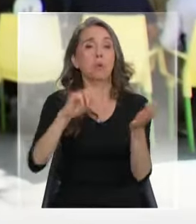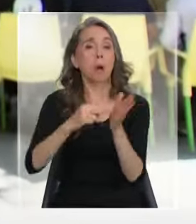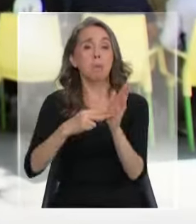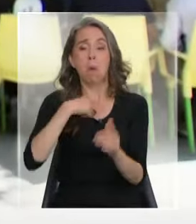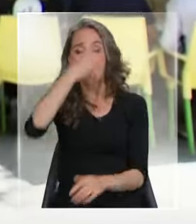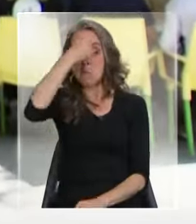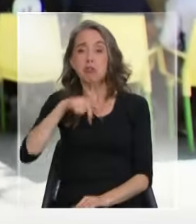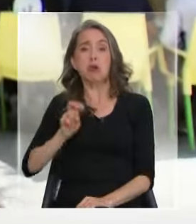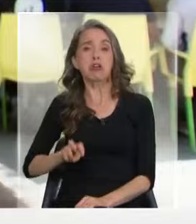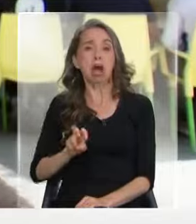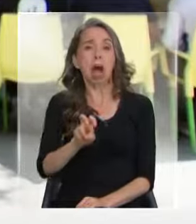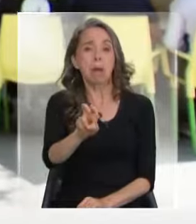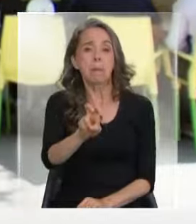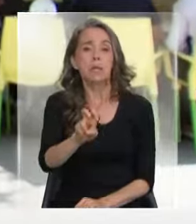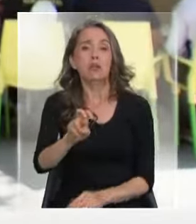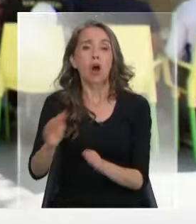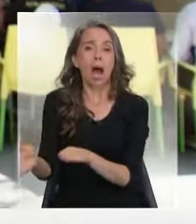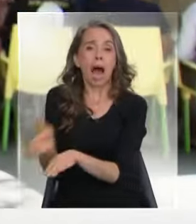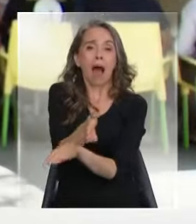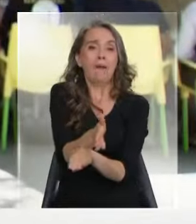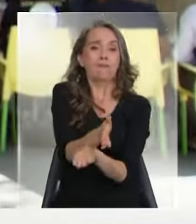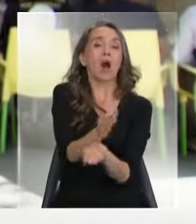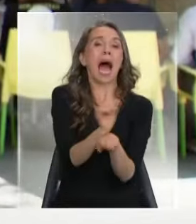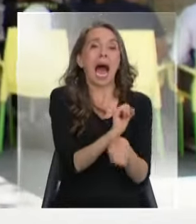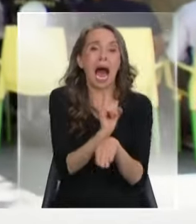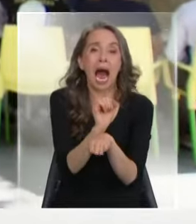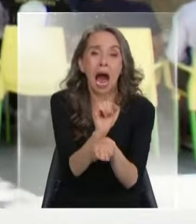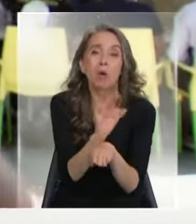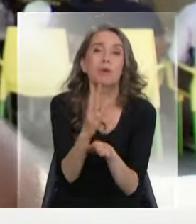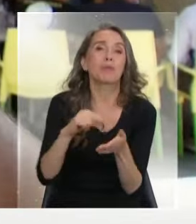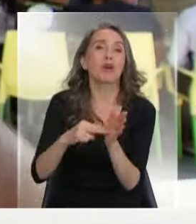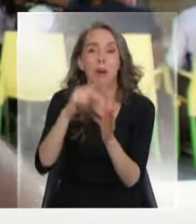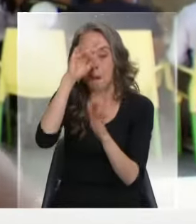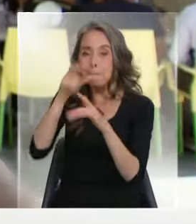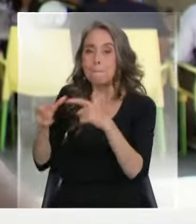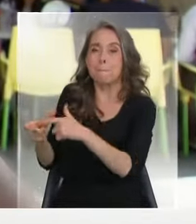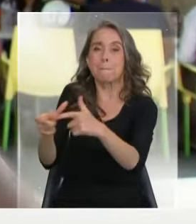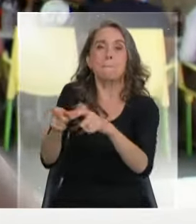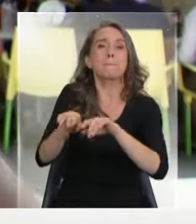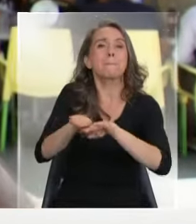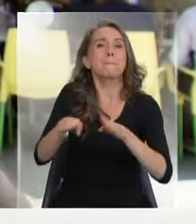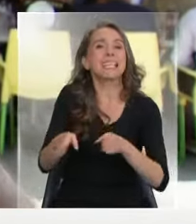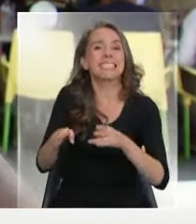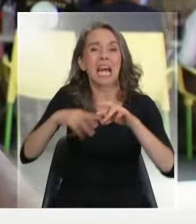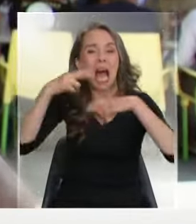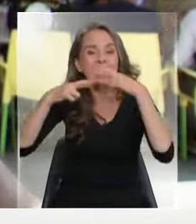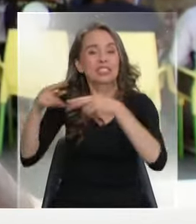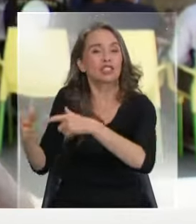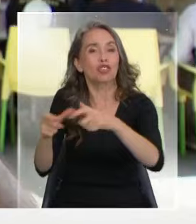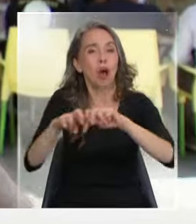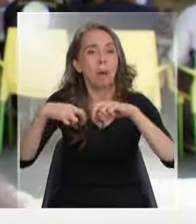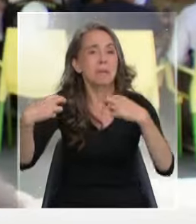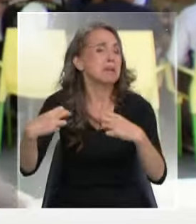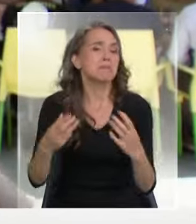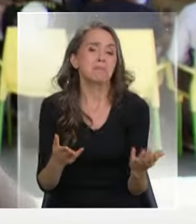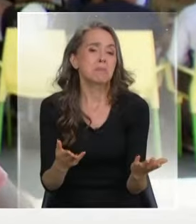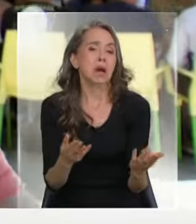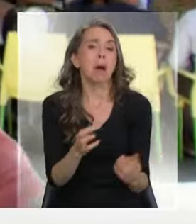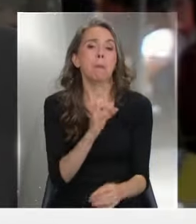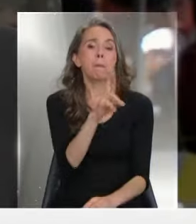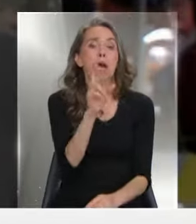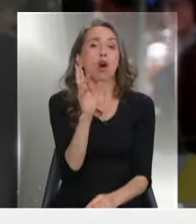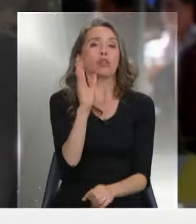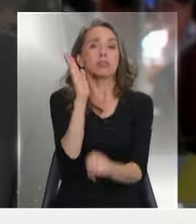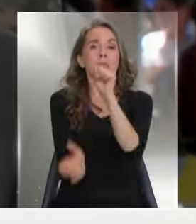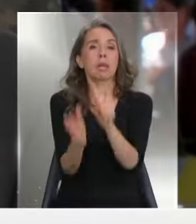transeúnte, porque se ponen un poco en las calles, quizás para el automovilista puede ser complicado, pero en ese sentido a mí me parece que, bueno, es eso o no tener